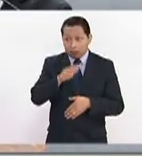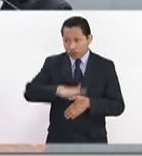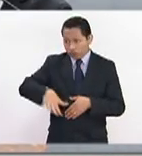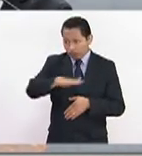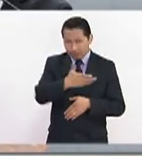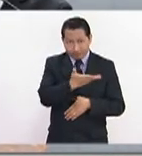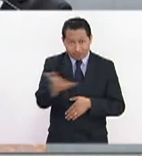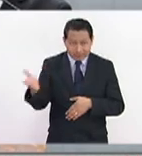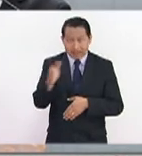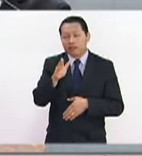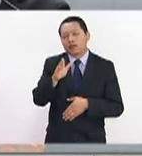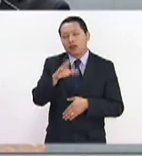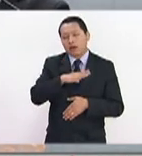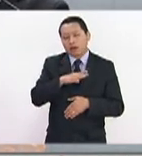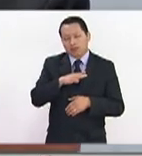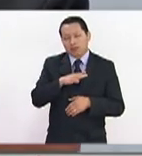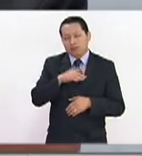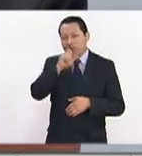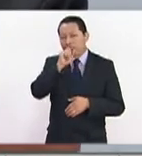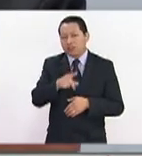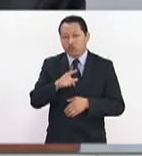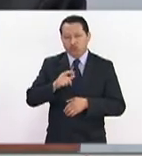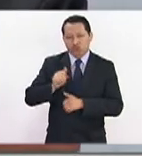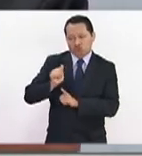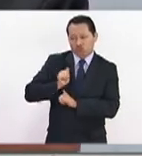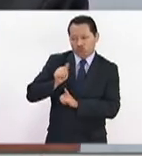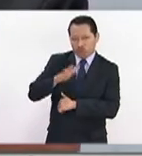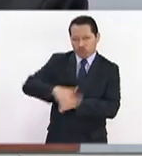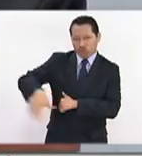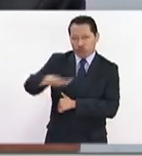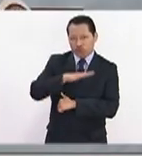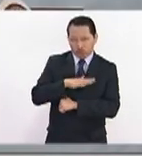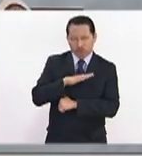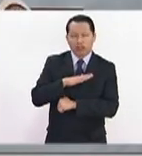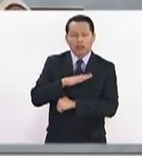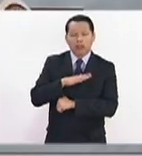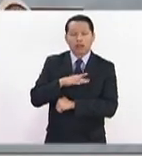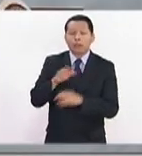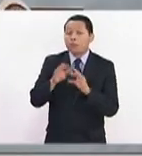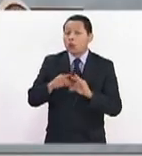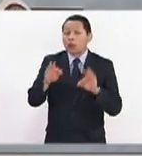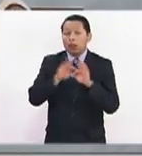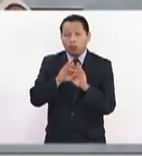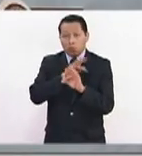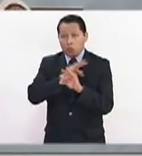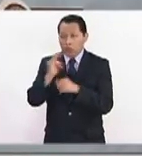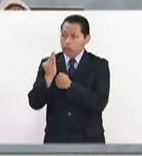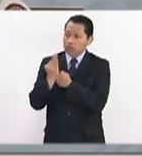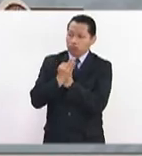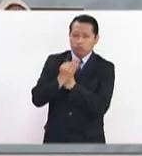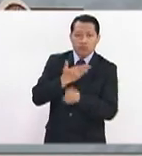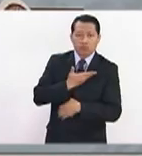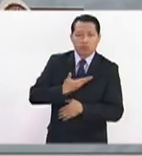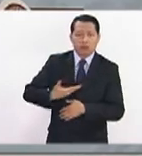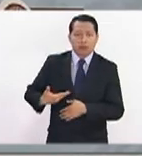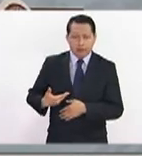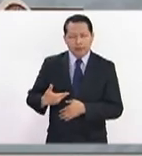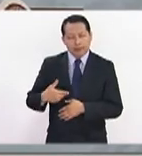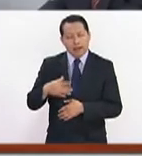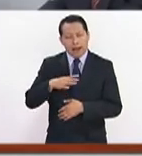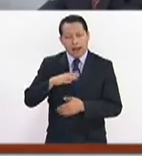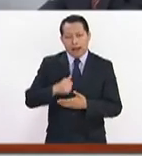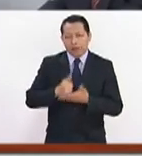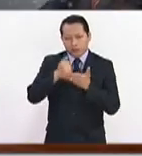la capacidad y la fuerza institucional para permitirle al presidente de la República cumplir con su